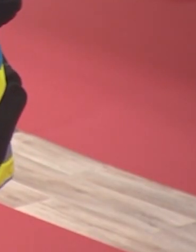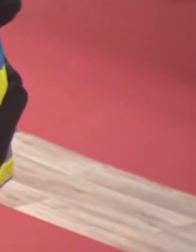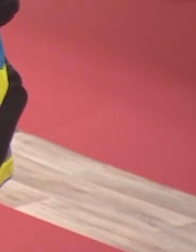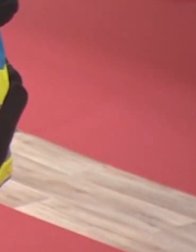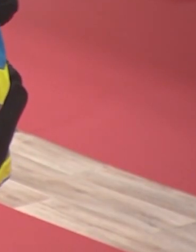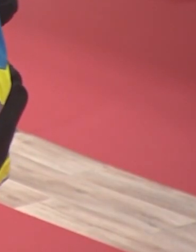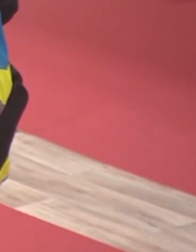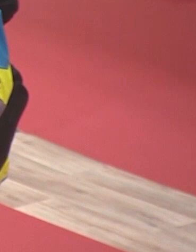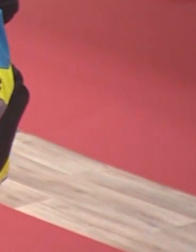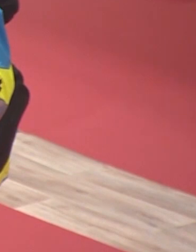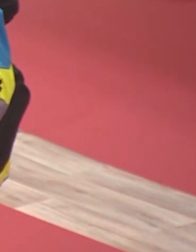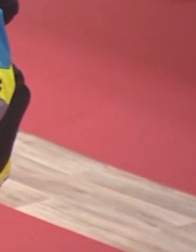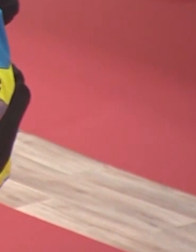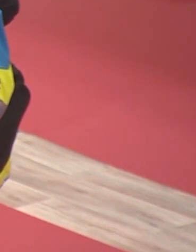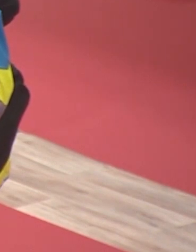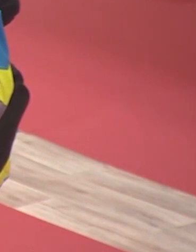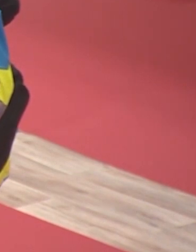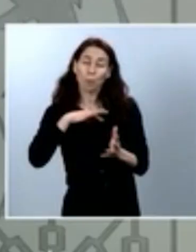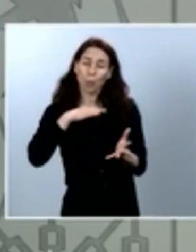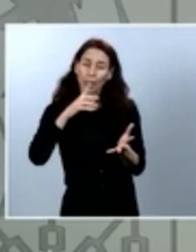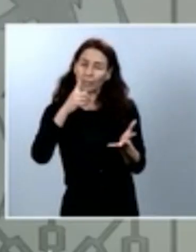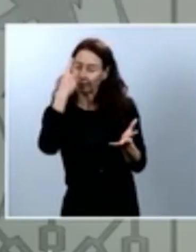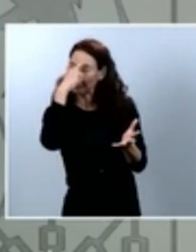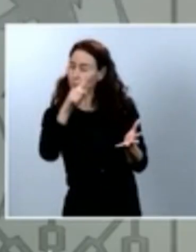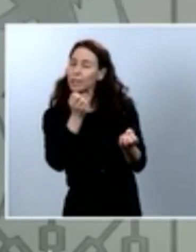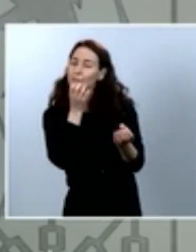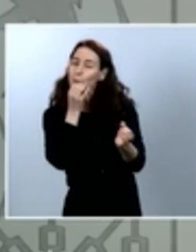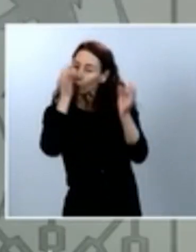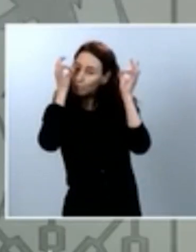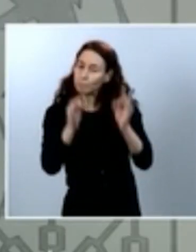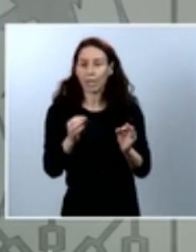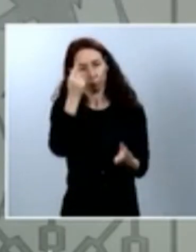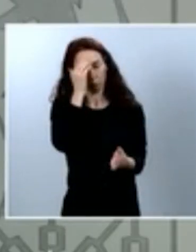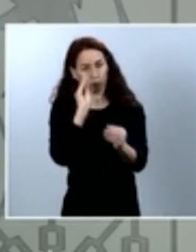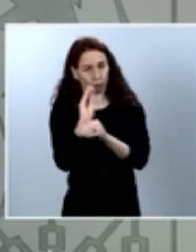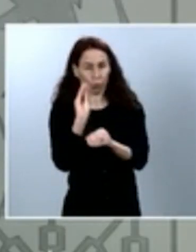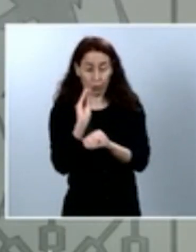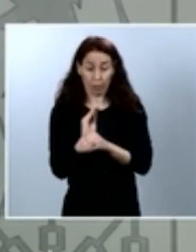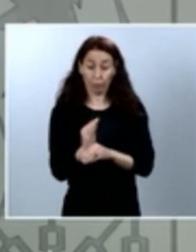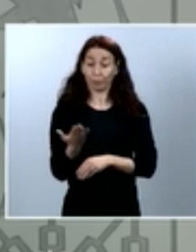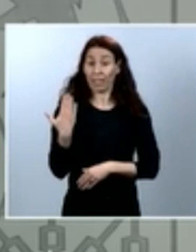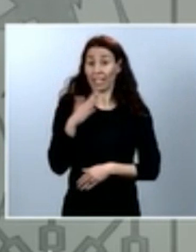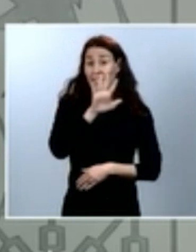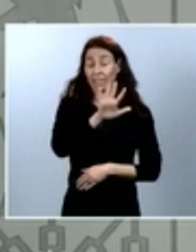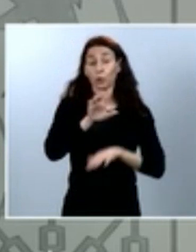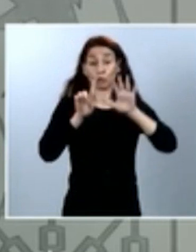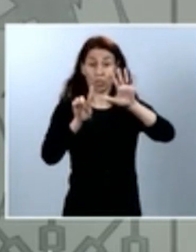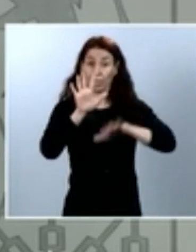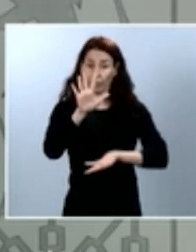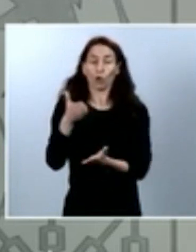585 muertes respecto al día anterior. Los fallecidos nuevos de ayer a hoy son 565, seguimos con unas